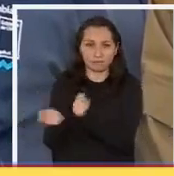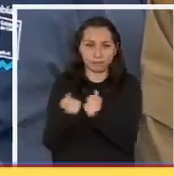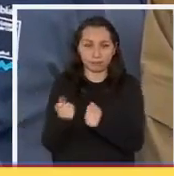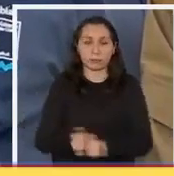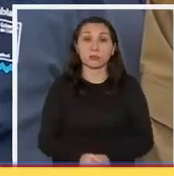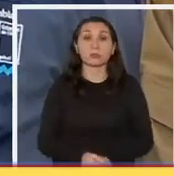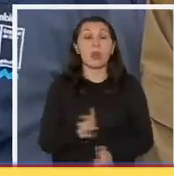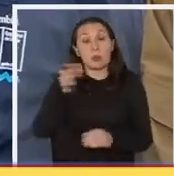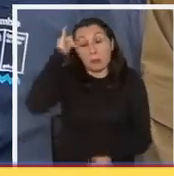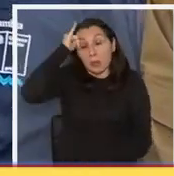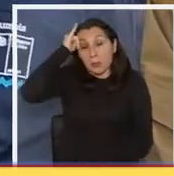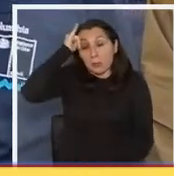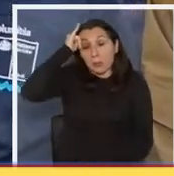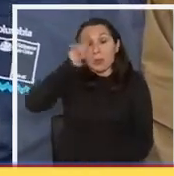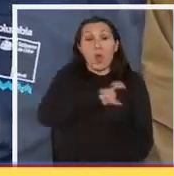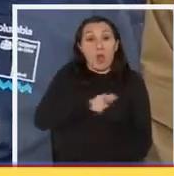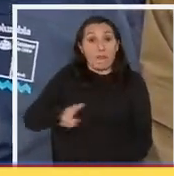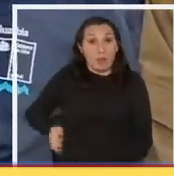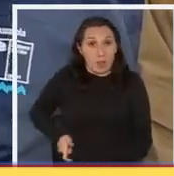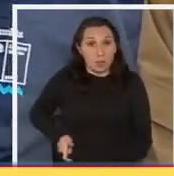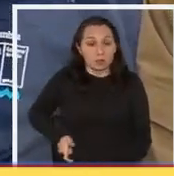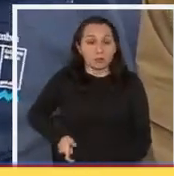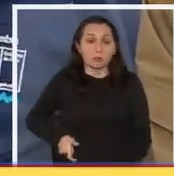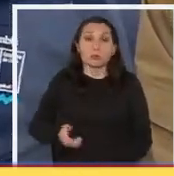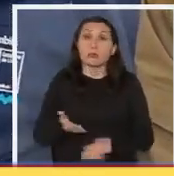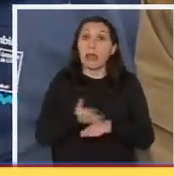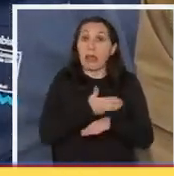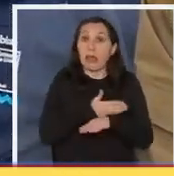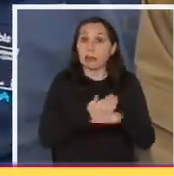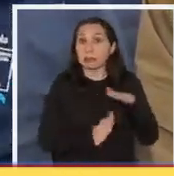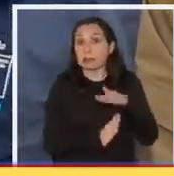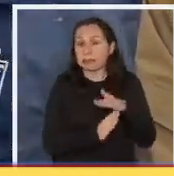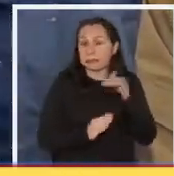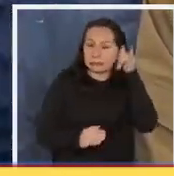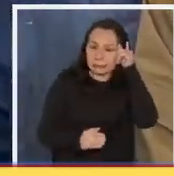está, presidente? Y la gobernadora, perdón, la gobernación, es que como habíamos congelado.